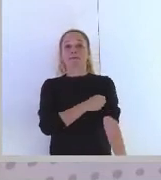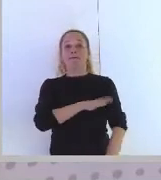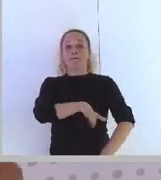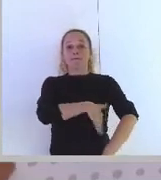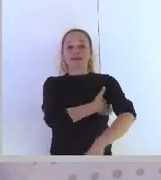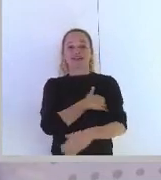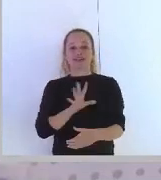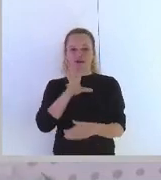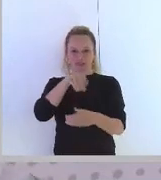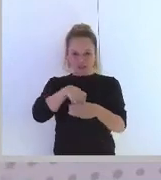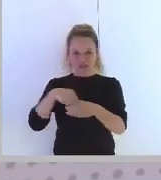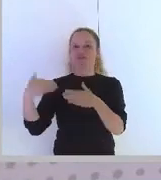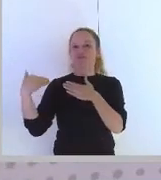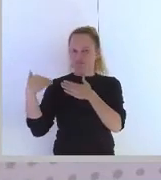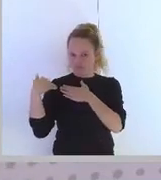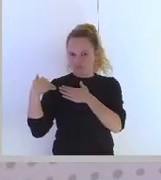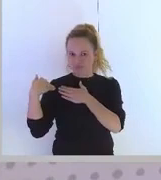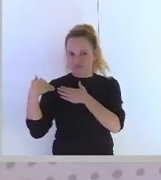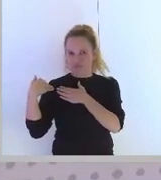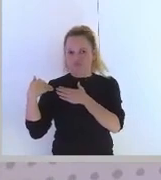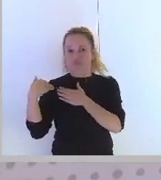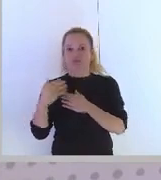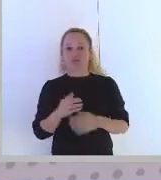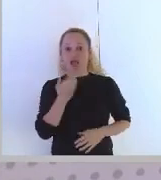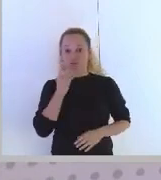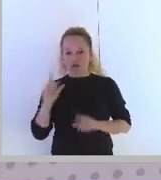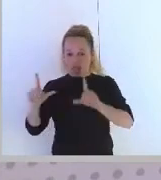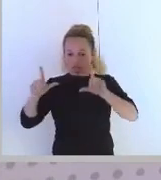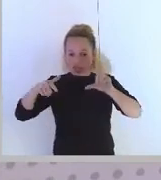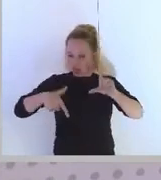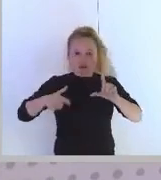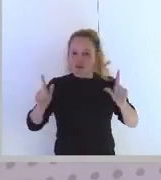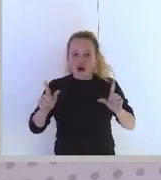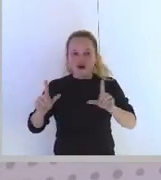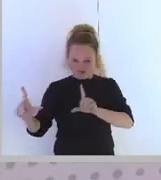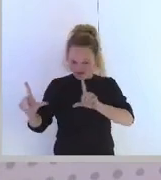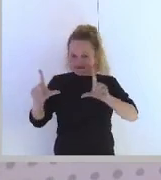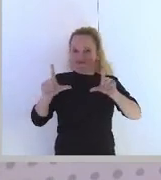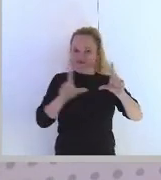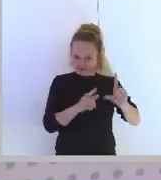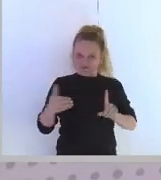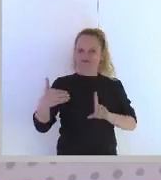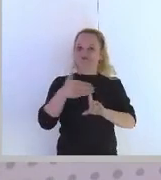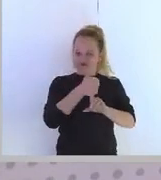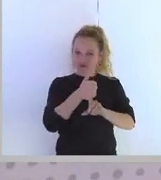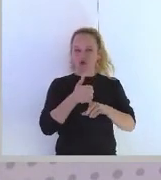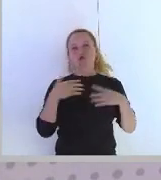del Interior. Nadie más va a tener ese diploma en este país.